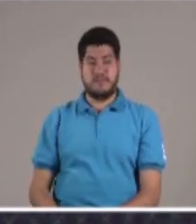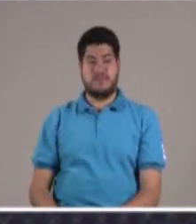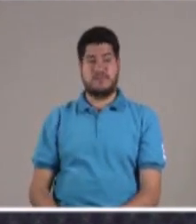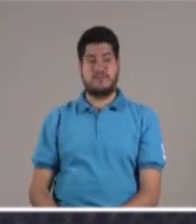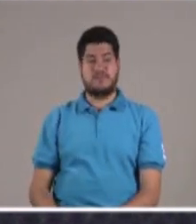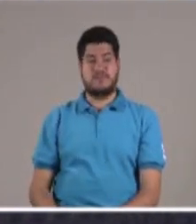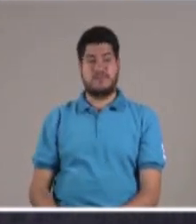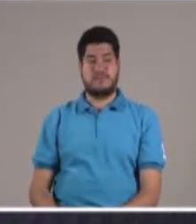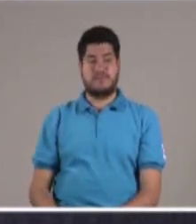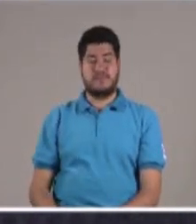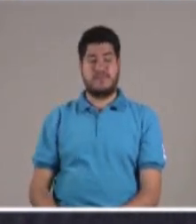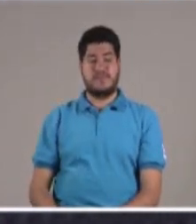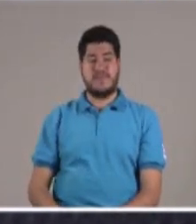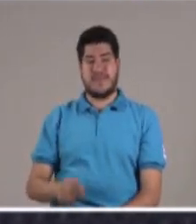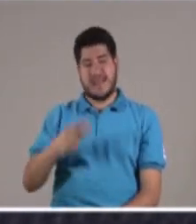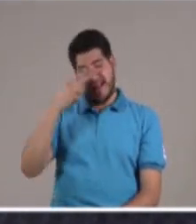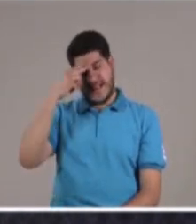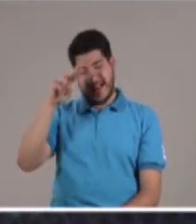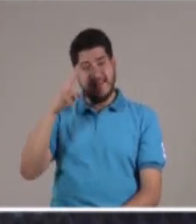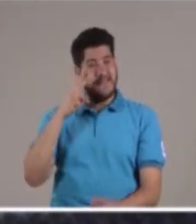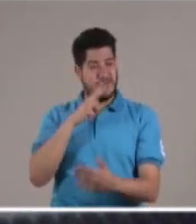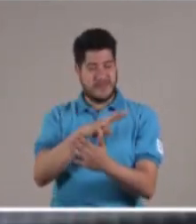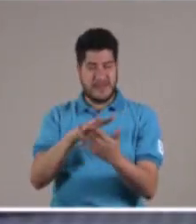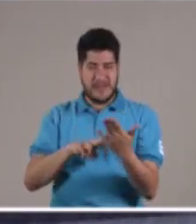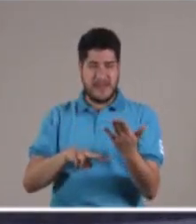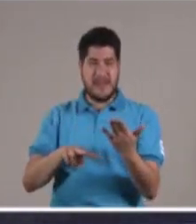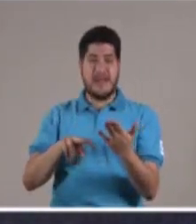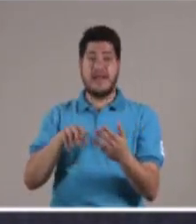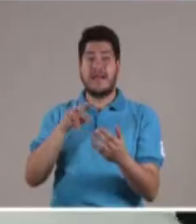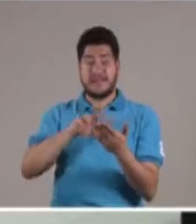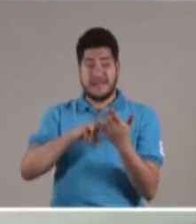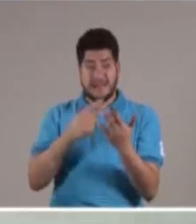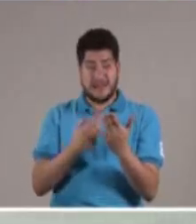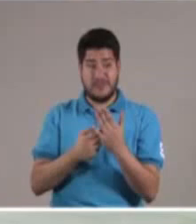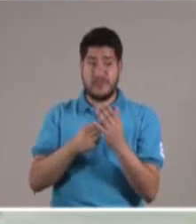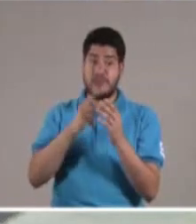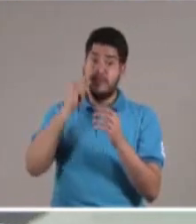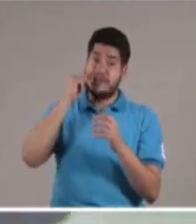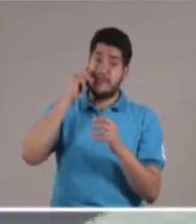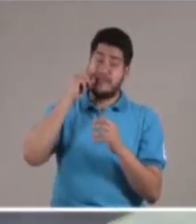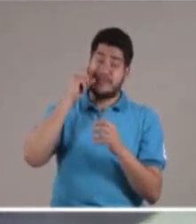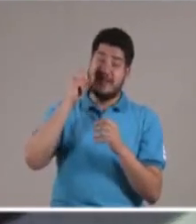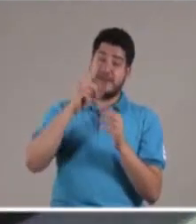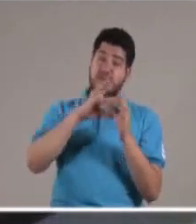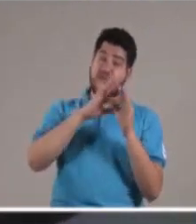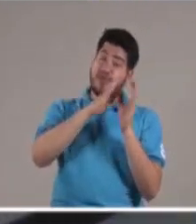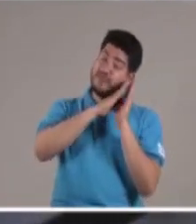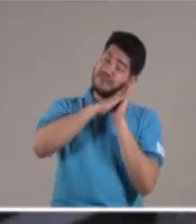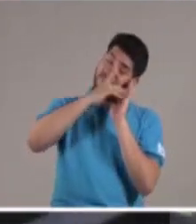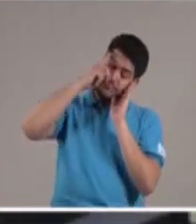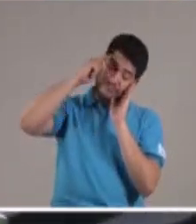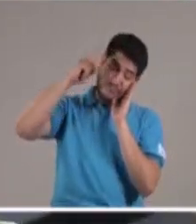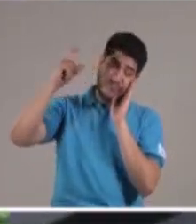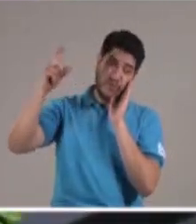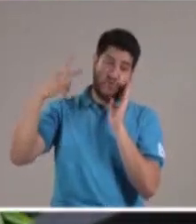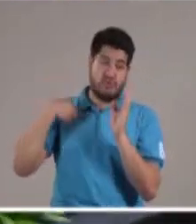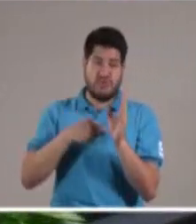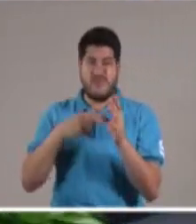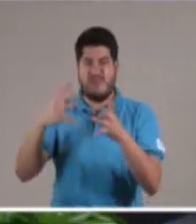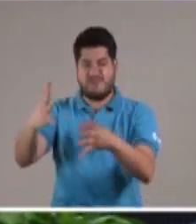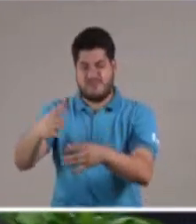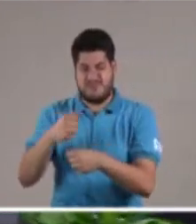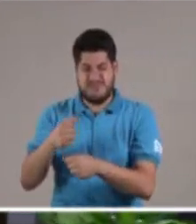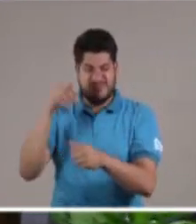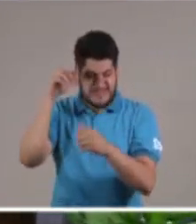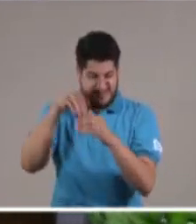así le en el hebreo Así dice el Señor de los sueños vamos a meterlo aquí a ver